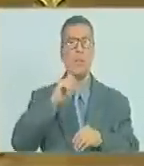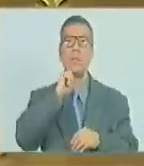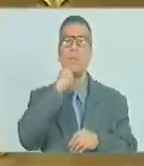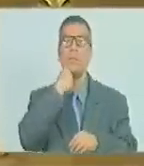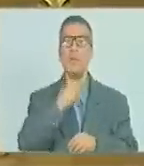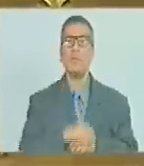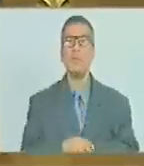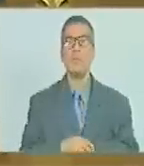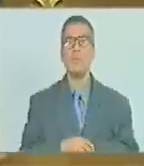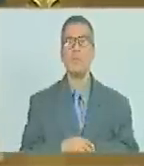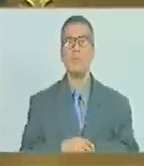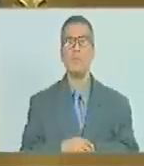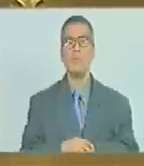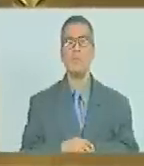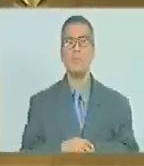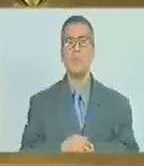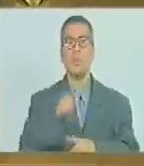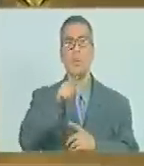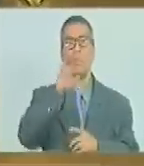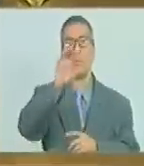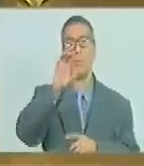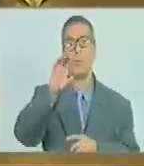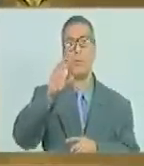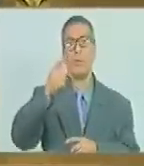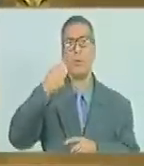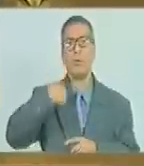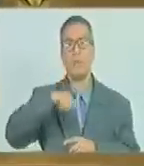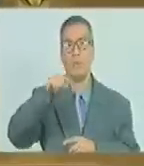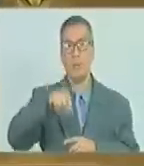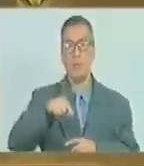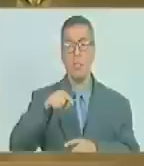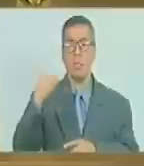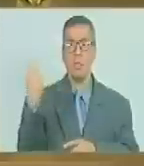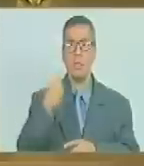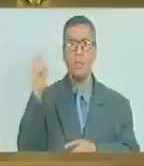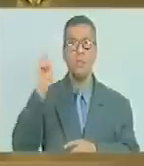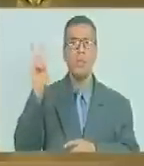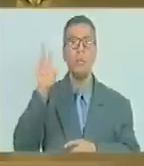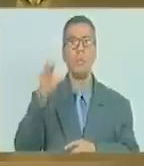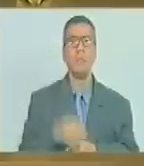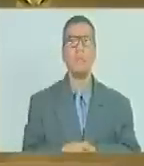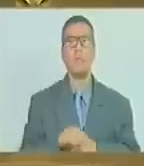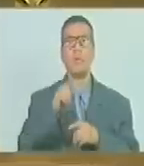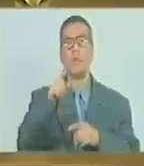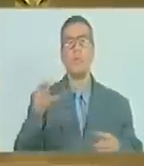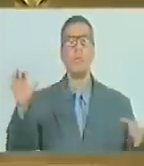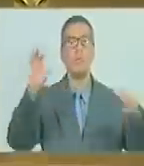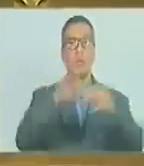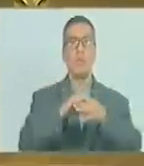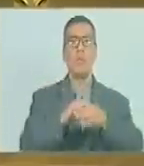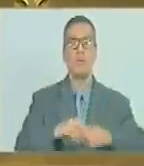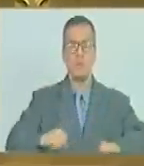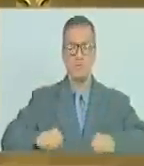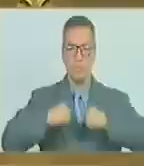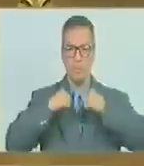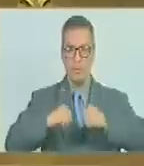Rusia, que ese país cuenta en Venezuela con un aliado